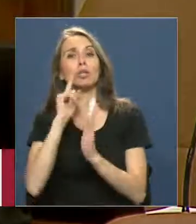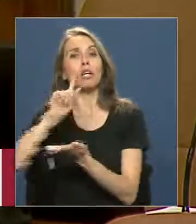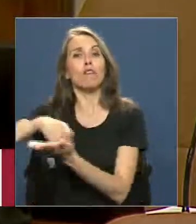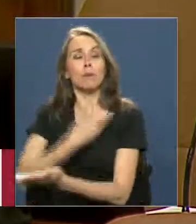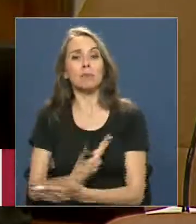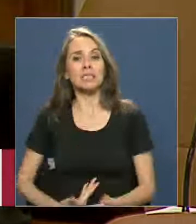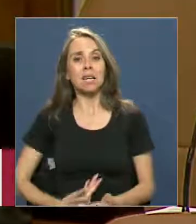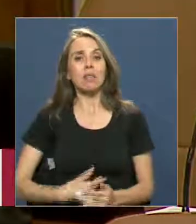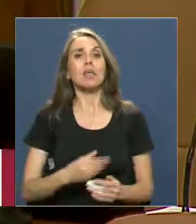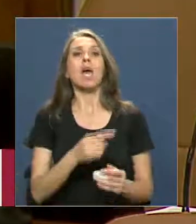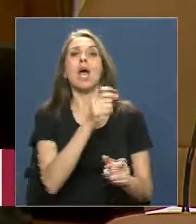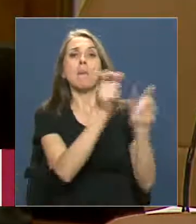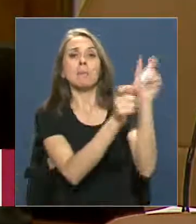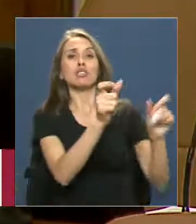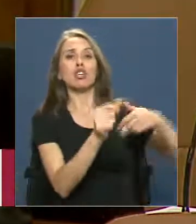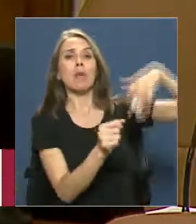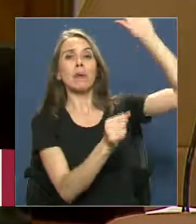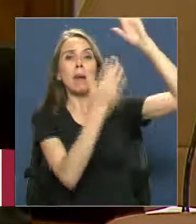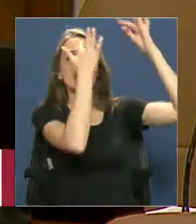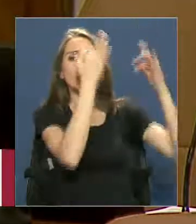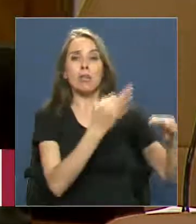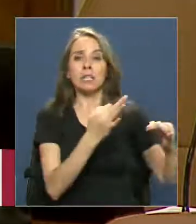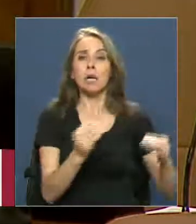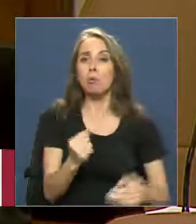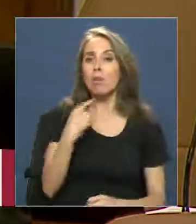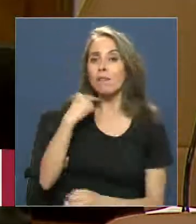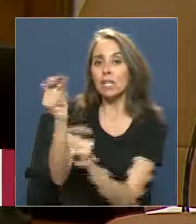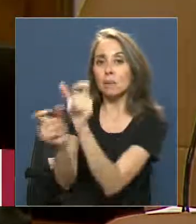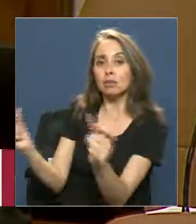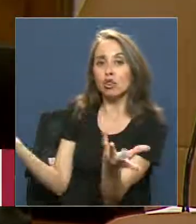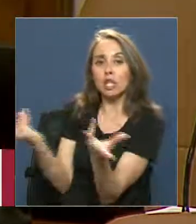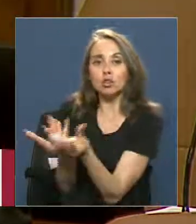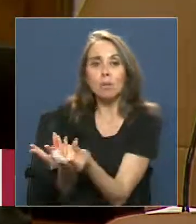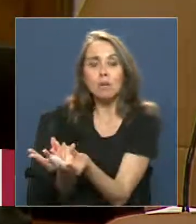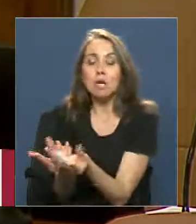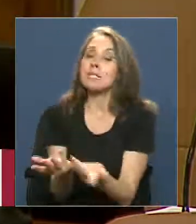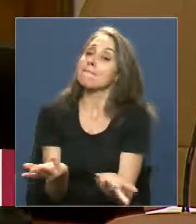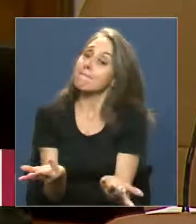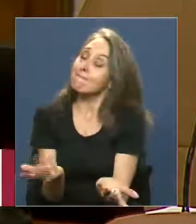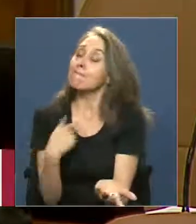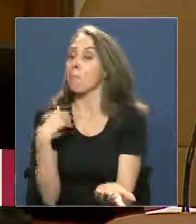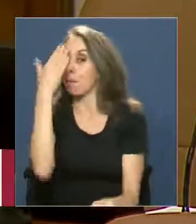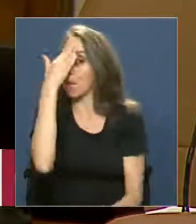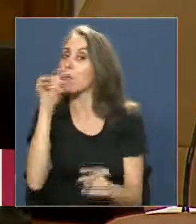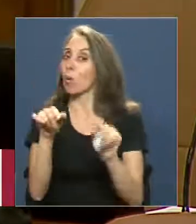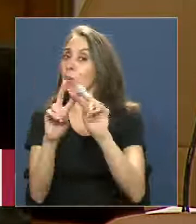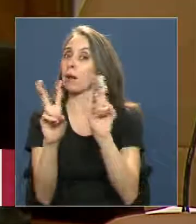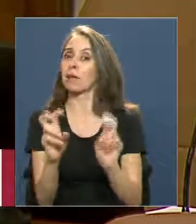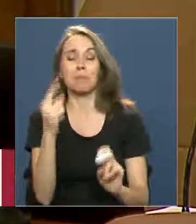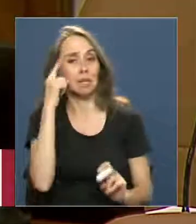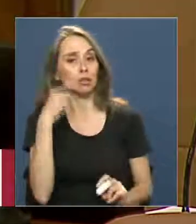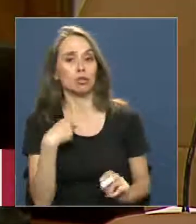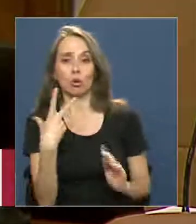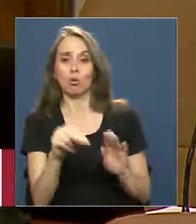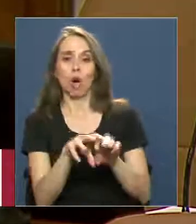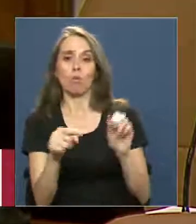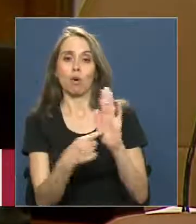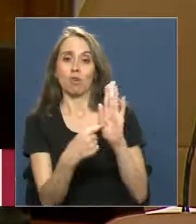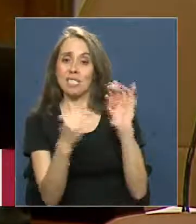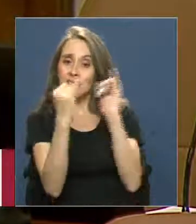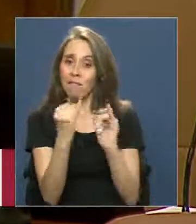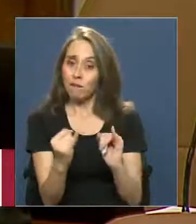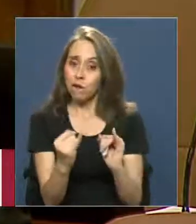una situación que puede afectar a la minoría. Y eso también me preocupa. Yo no soy partidario de hacerlo de esta manera,